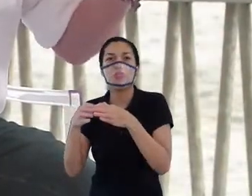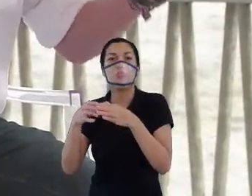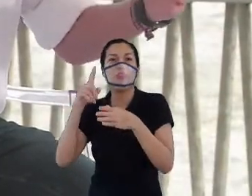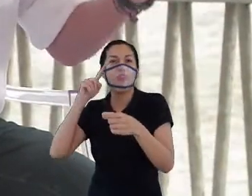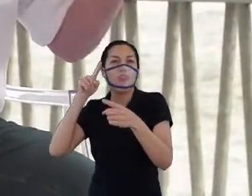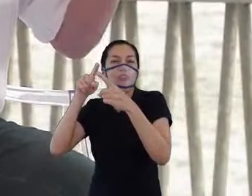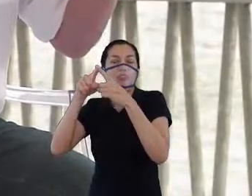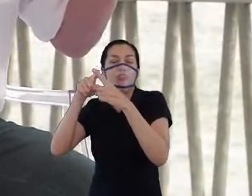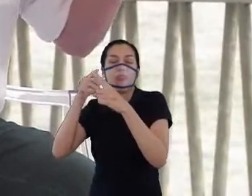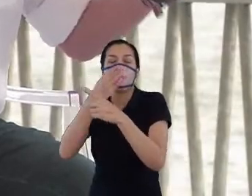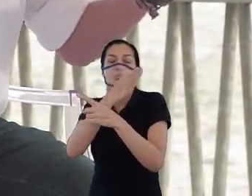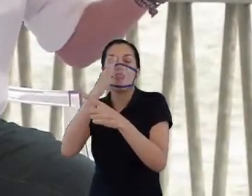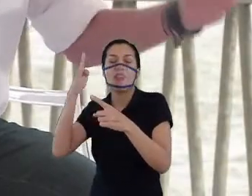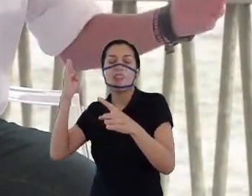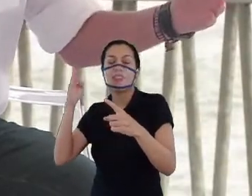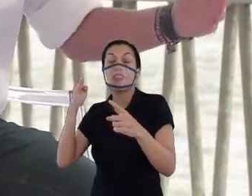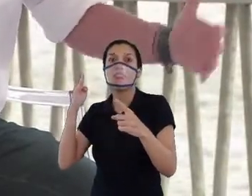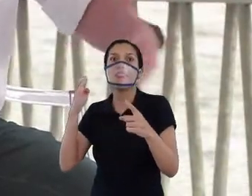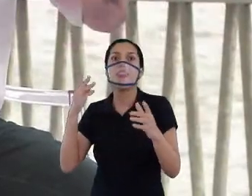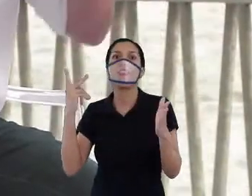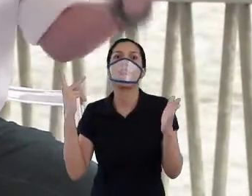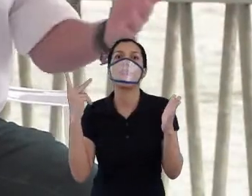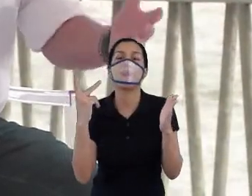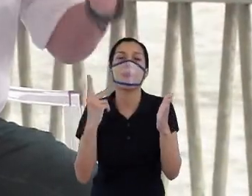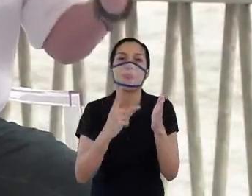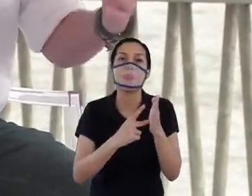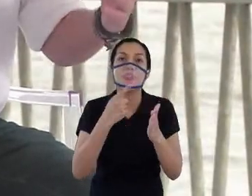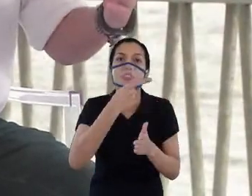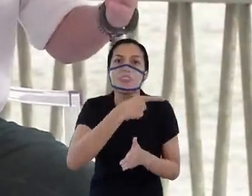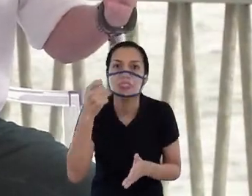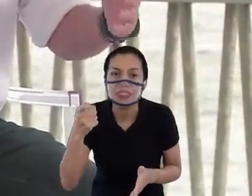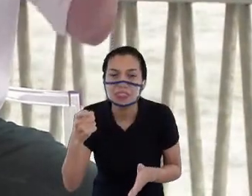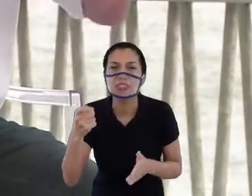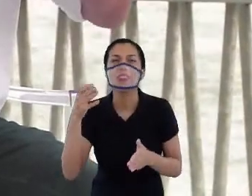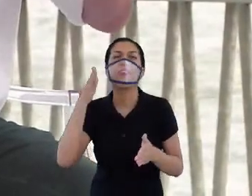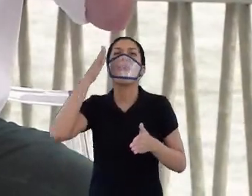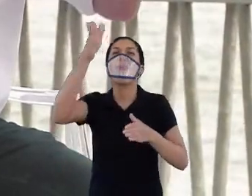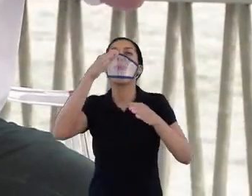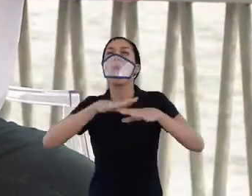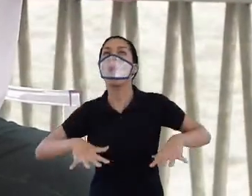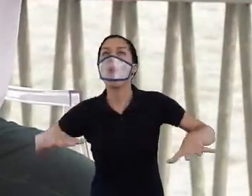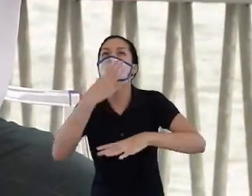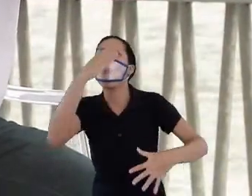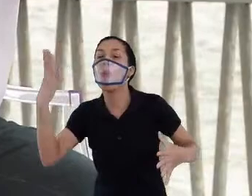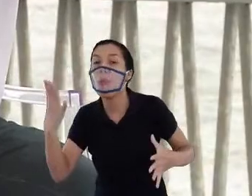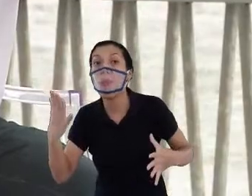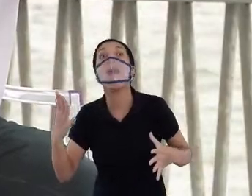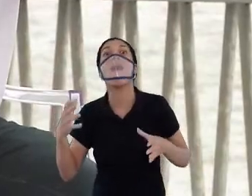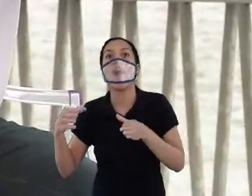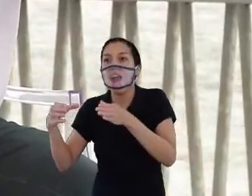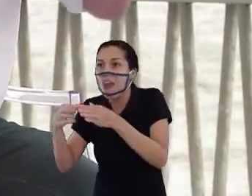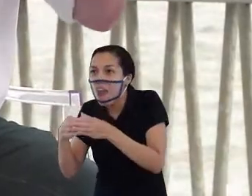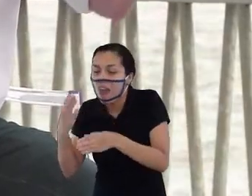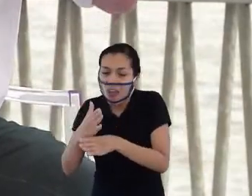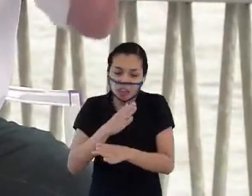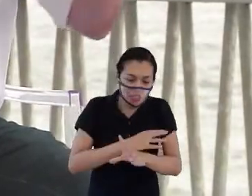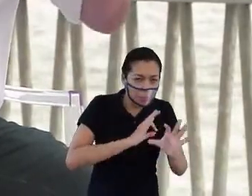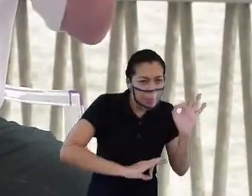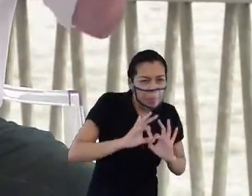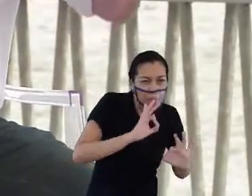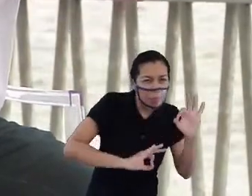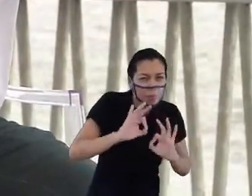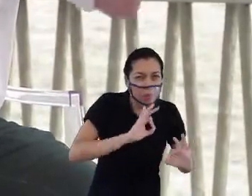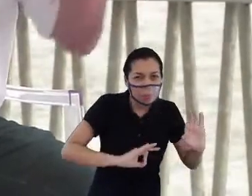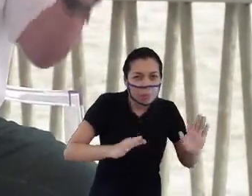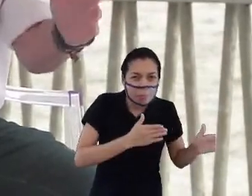Barranquilla Metropolitana del 2100. Grandes cambios y realizaciones basados en una mejora en la calidad de